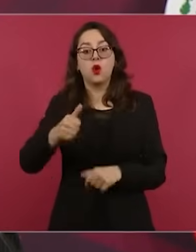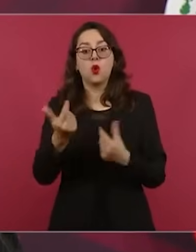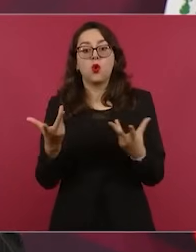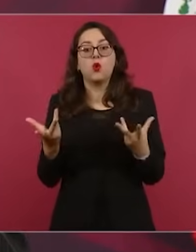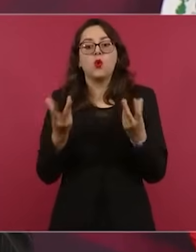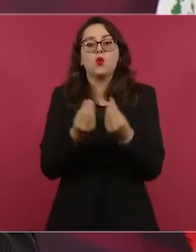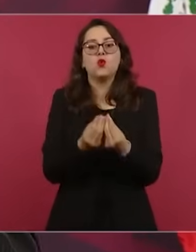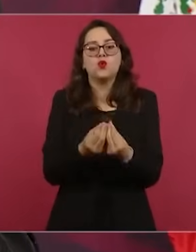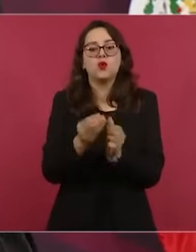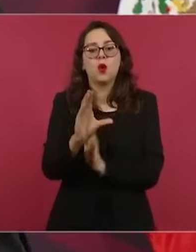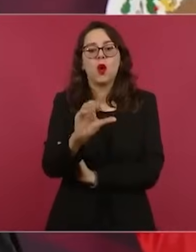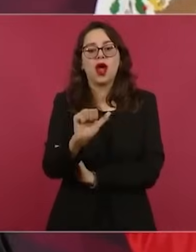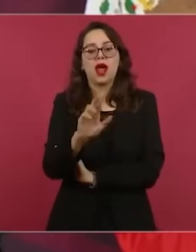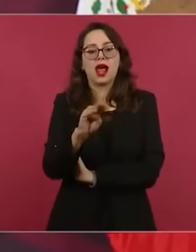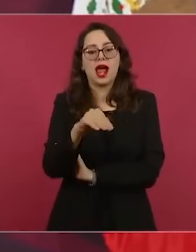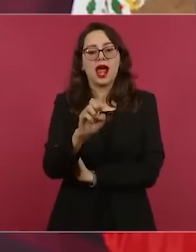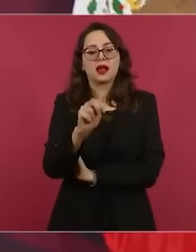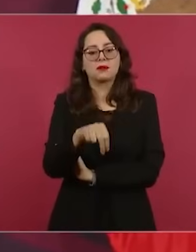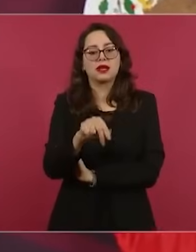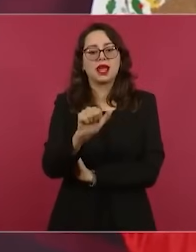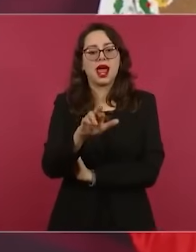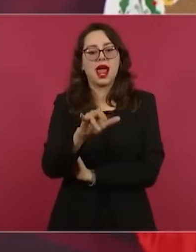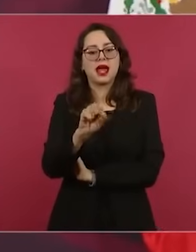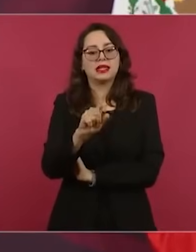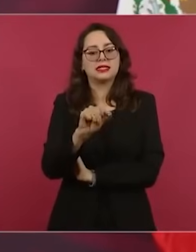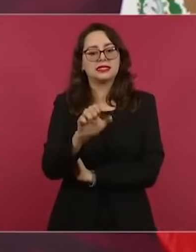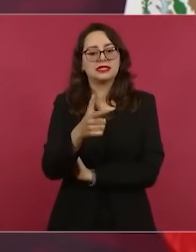a decir que